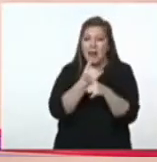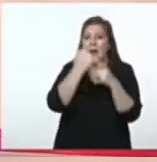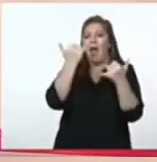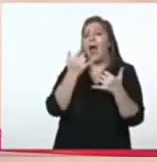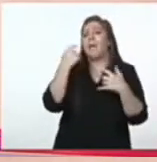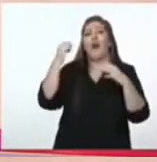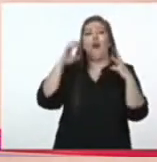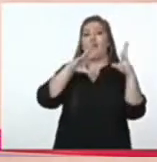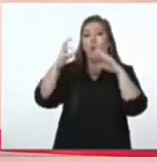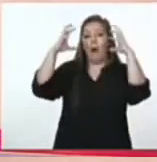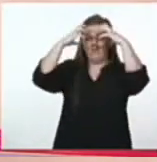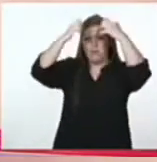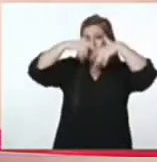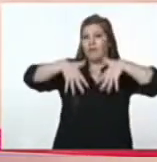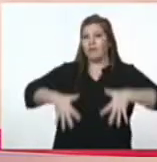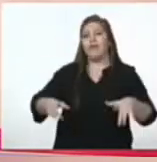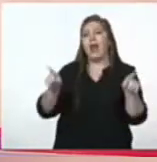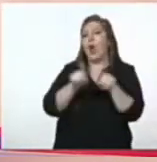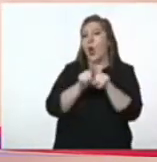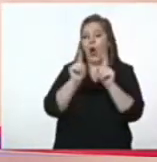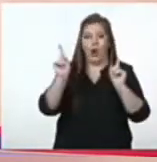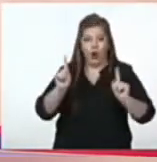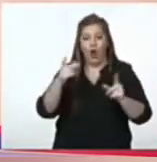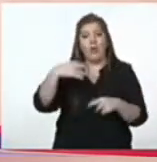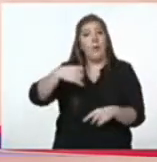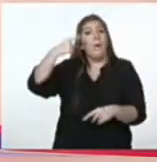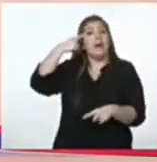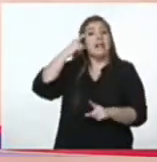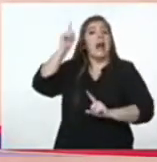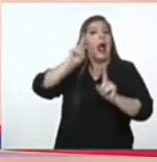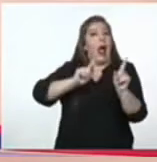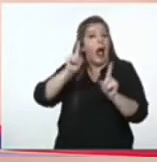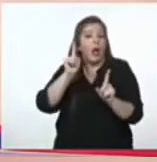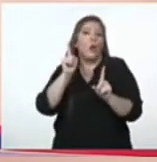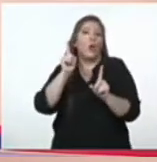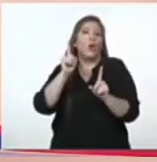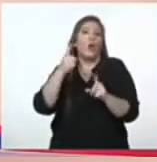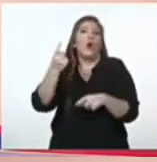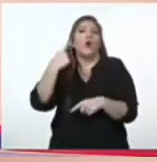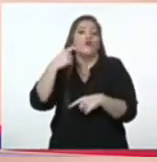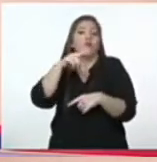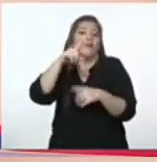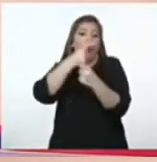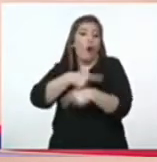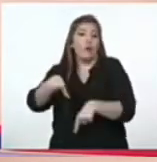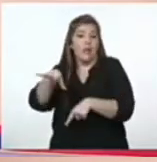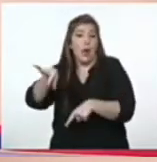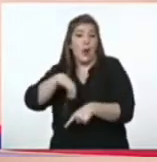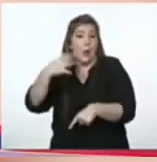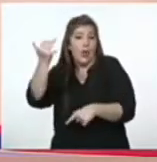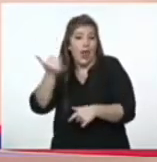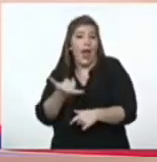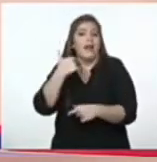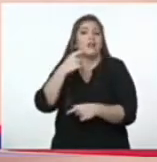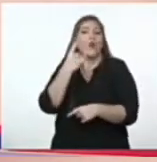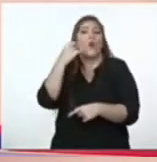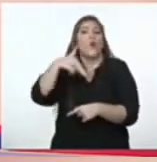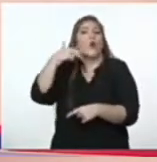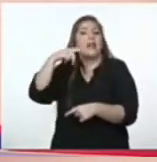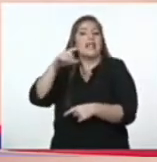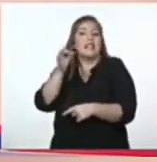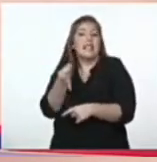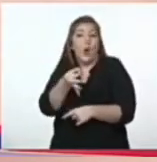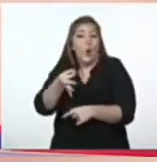supuesto, no en todos los seres vivos. De hecho, tenemos que pensar que hay seres vivos unicelulares, ¿no? Que no tienen sistemas. Y el